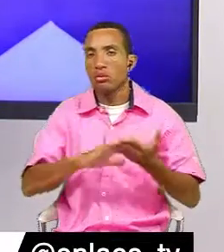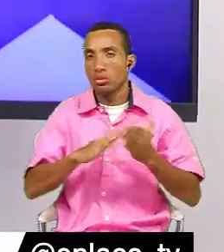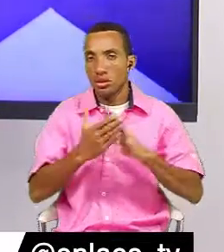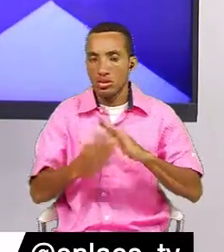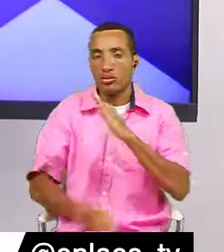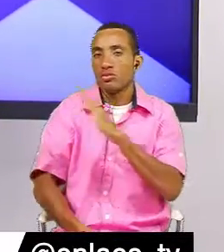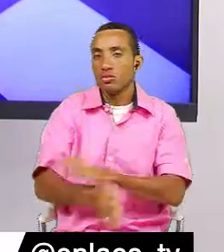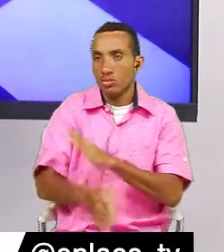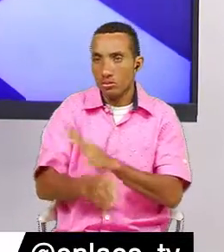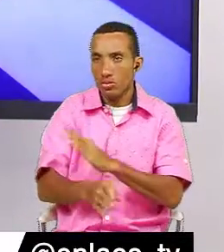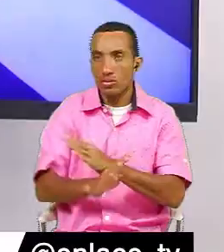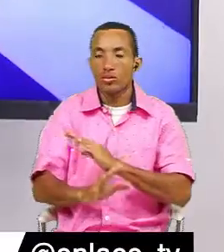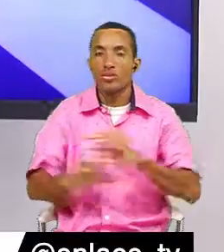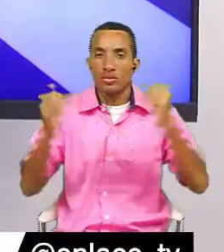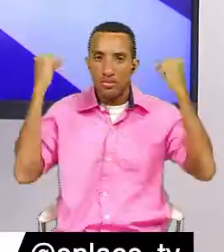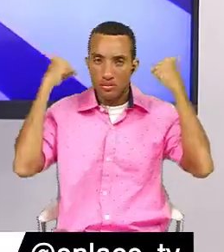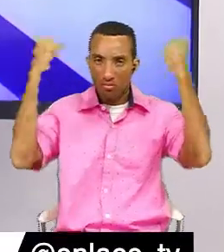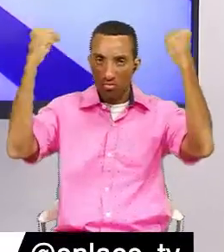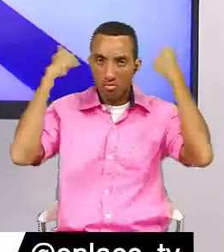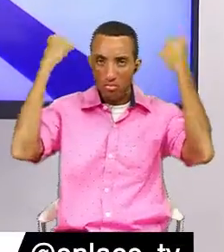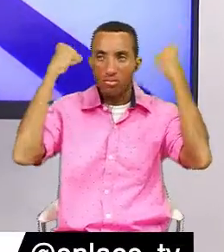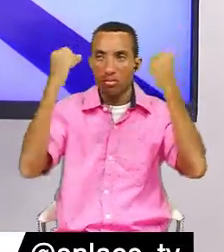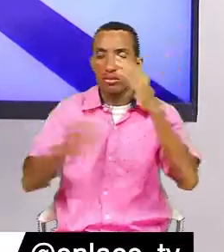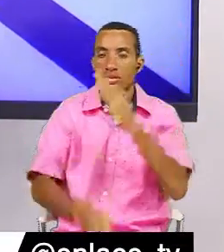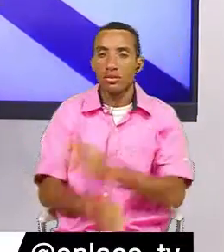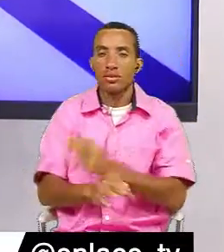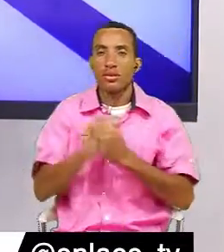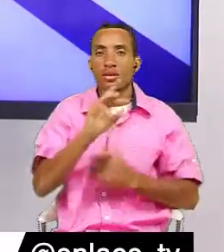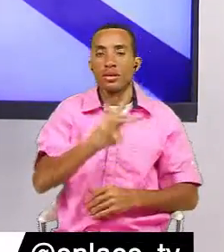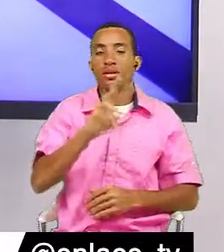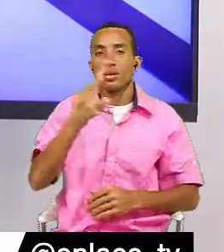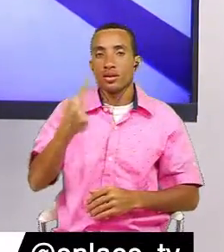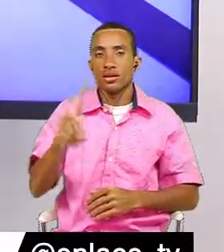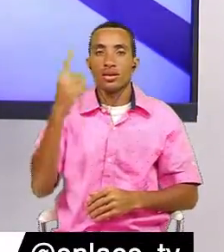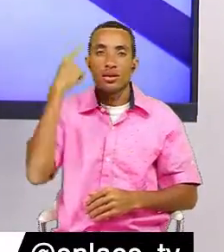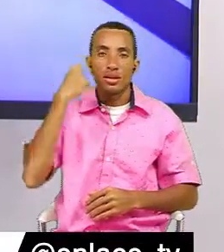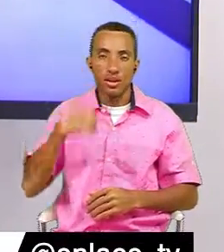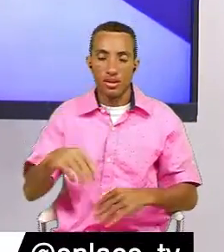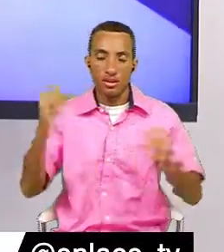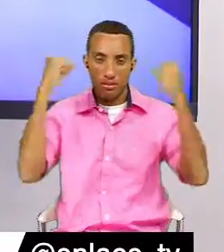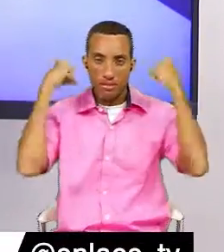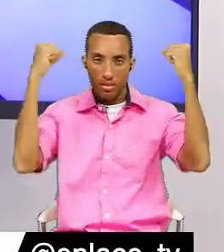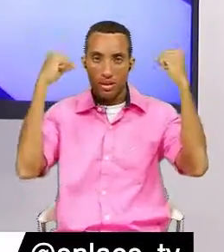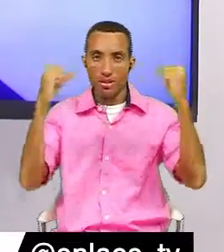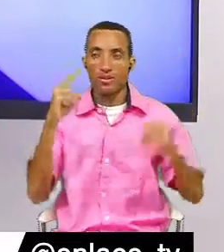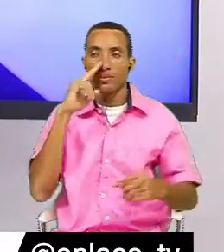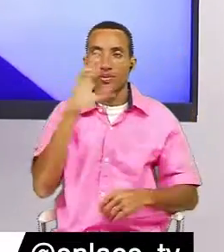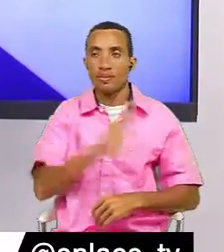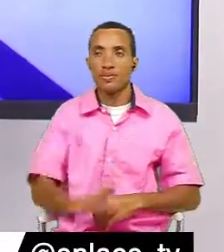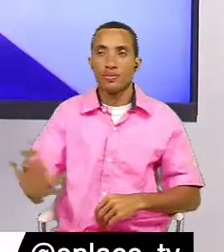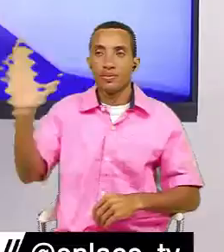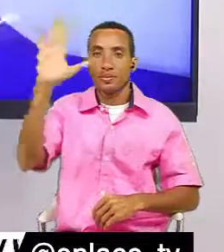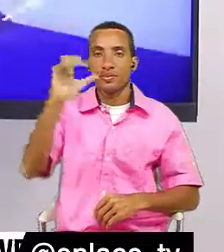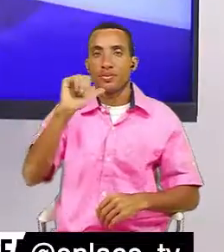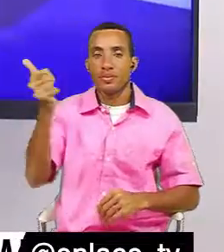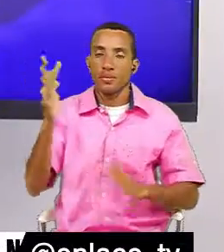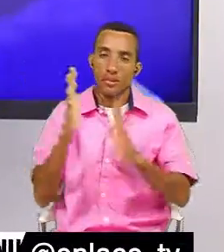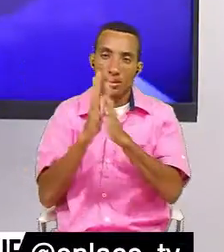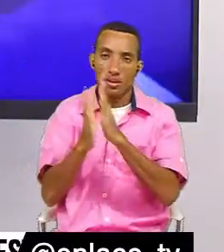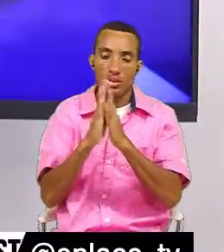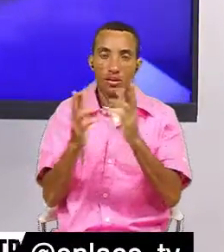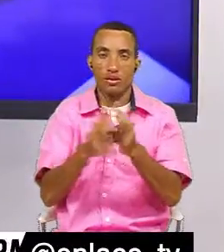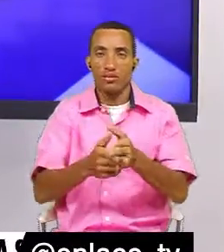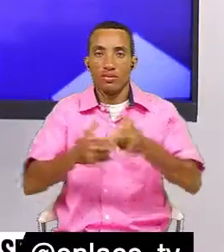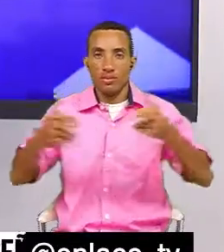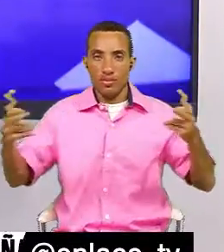con su jornada de protesta mientras se cumplen 37 días de este paro a nivel nacional. Esas y otras noticias las estaremos